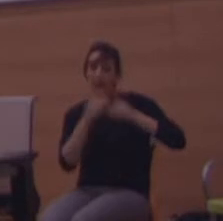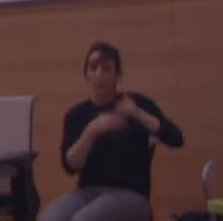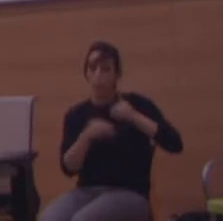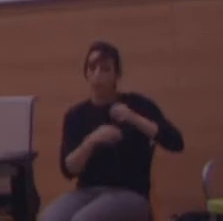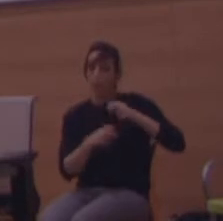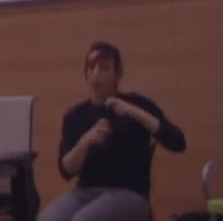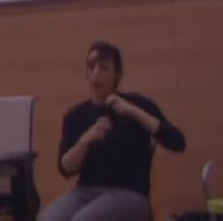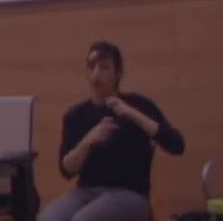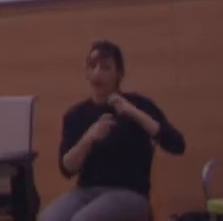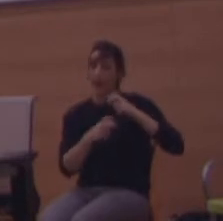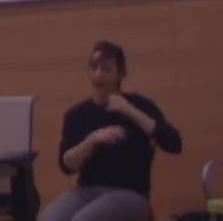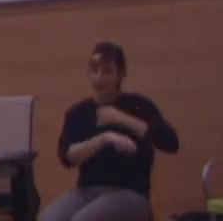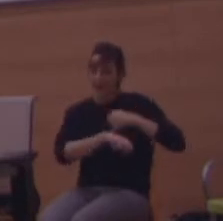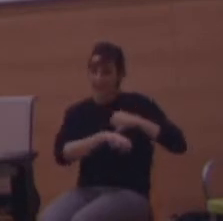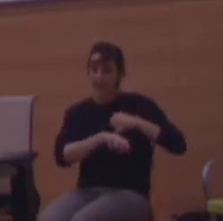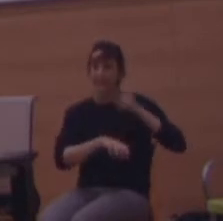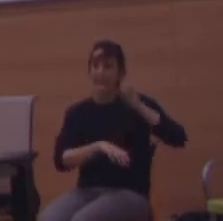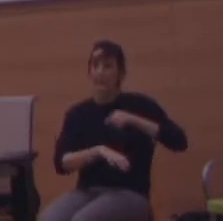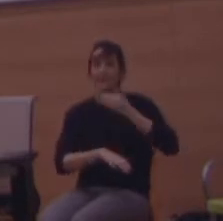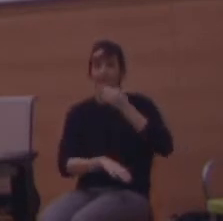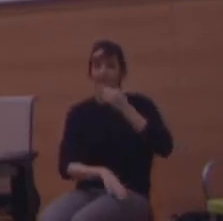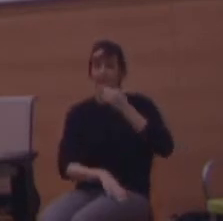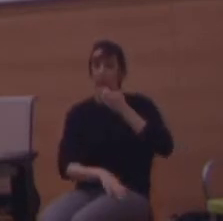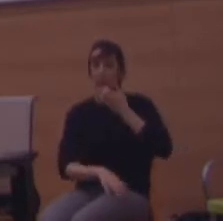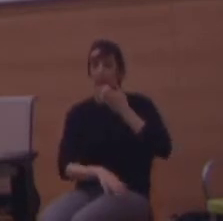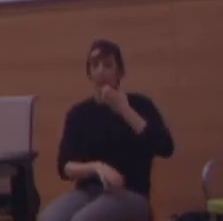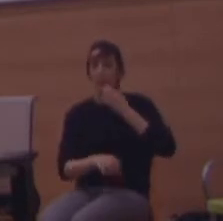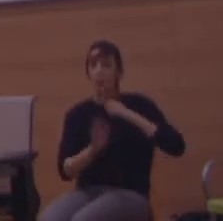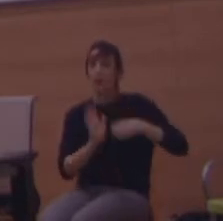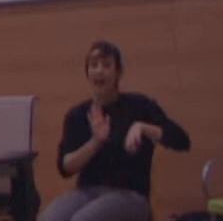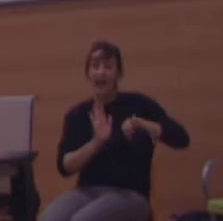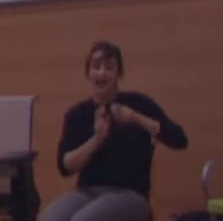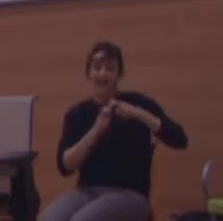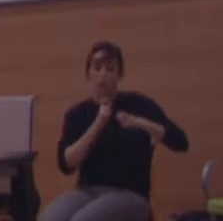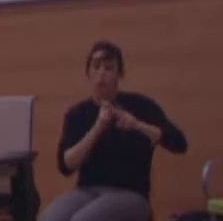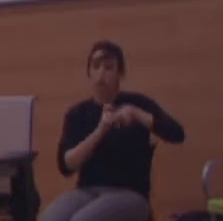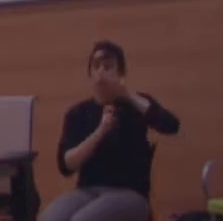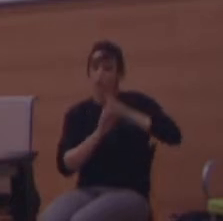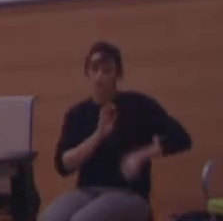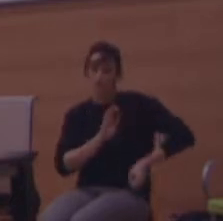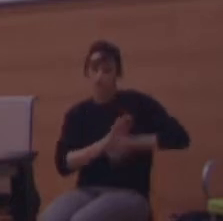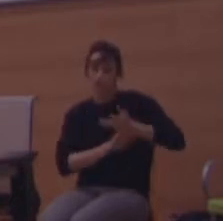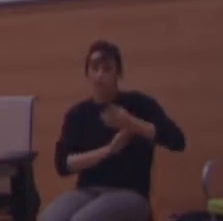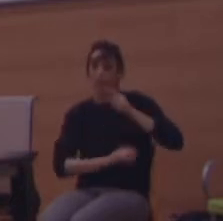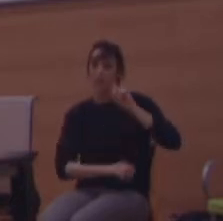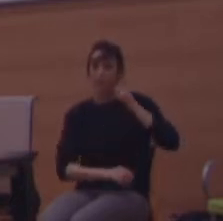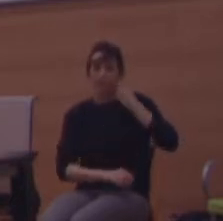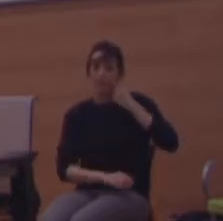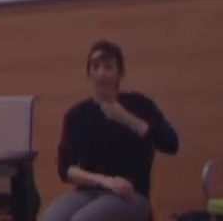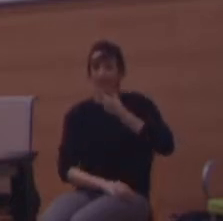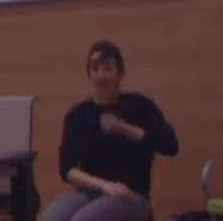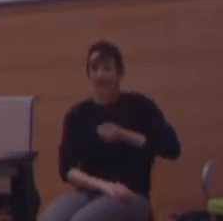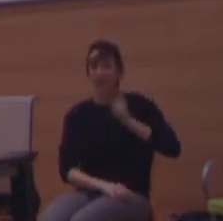reutilizar en el caso de que vuelva otra vez a aparecer una nueva lesión, permiten una mejoría en la